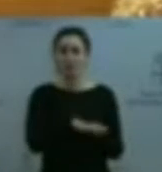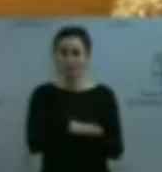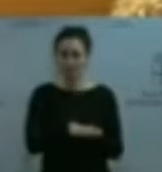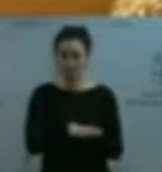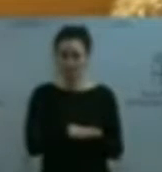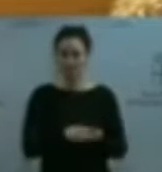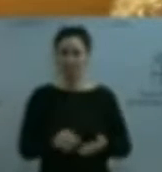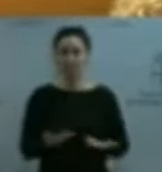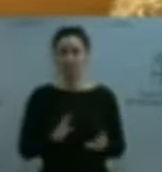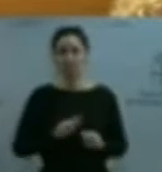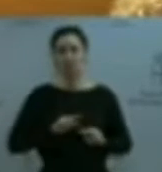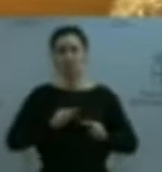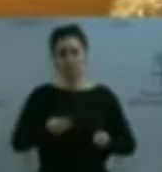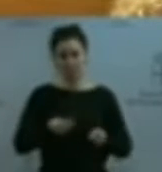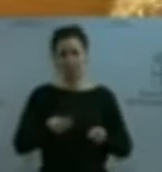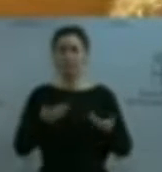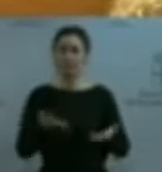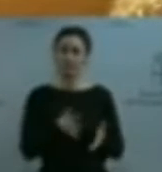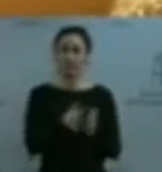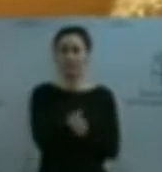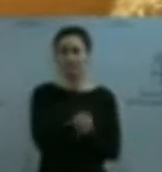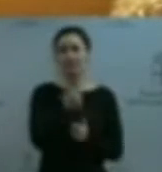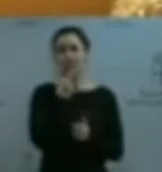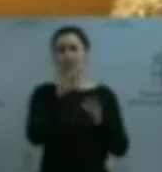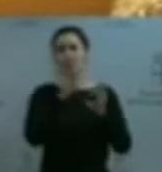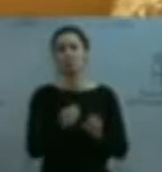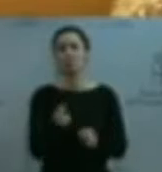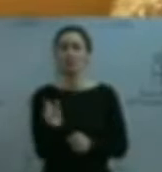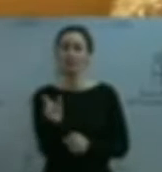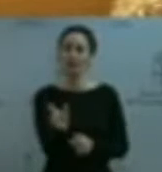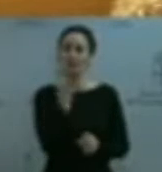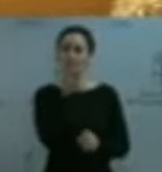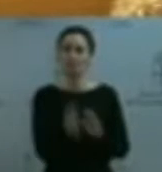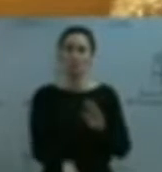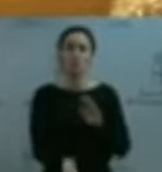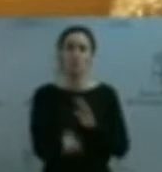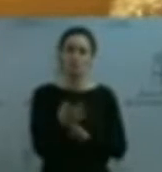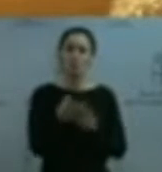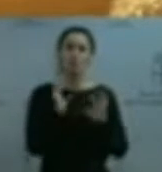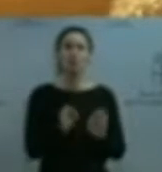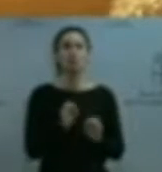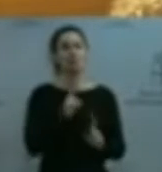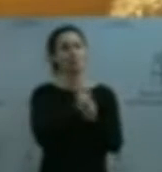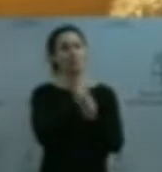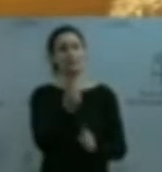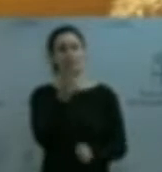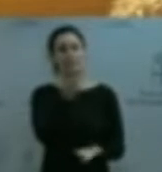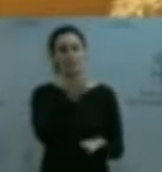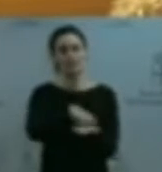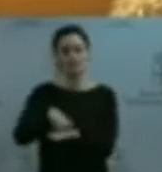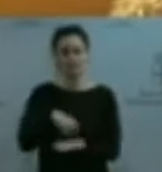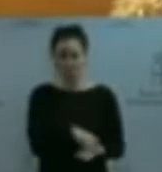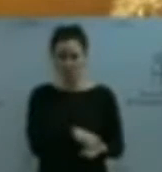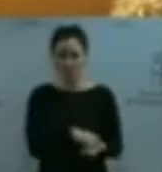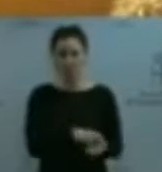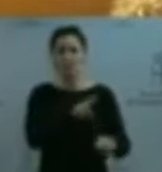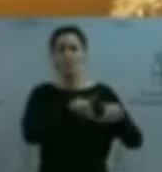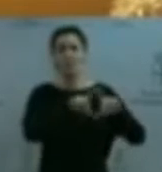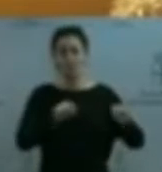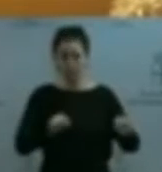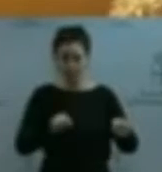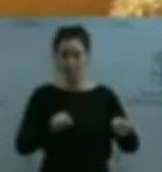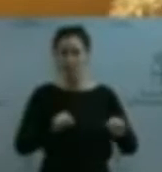era una reclamación de cantidad que se había producido contra las tres administraciones, Principado, Ayuntamiento de Gijón y Autoridad Portuaria de Gijón. Y el procedimiento en